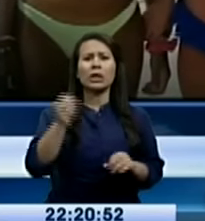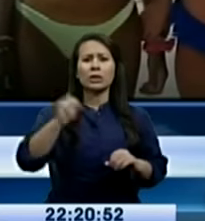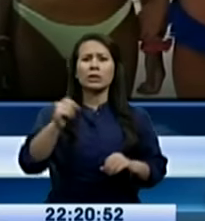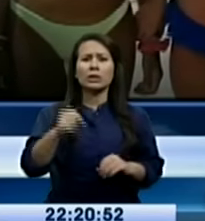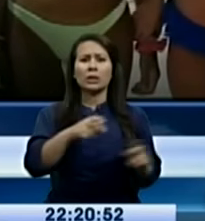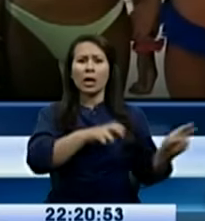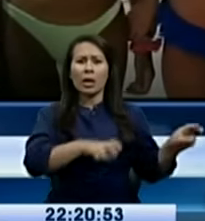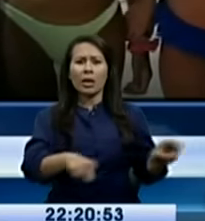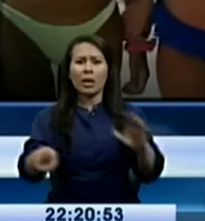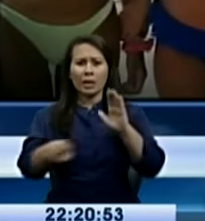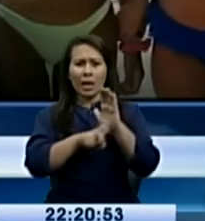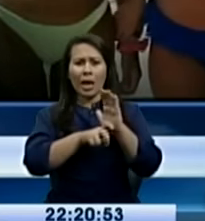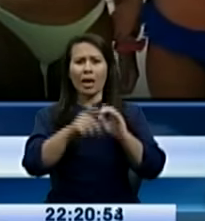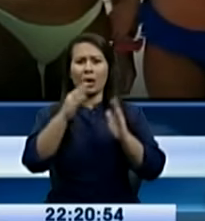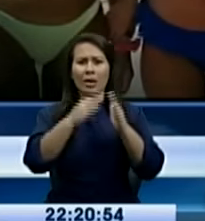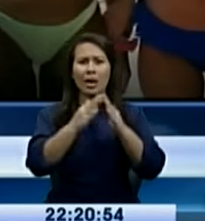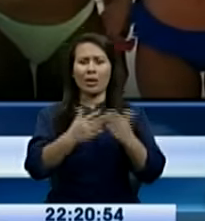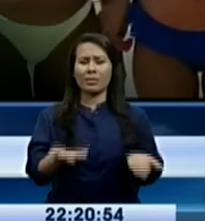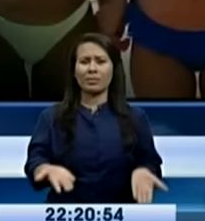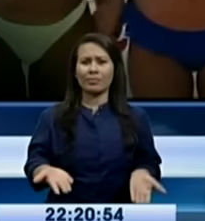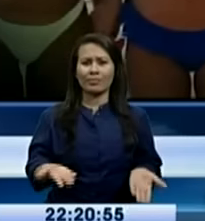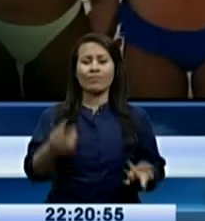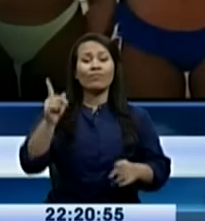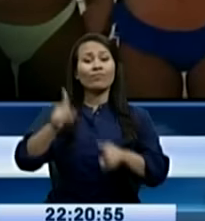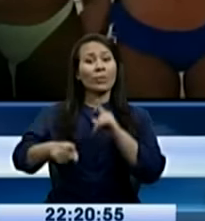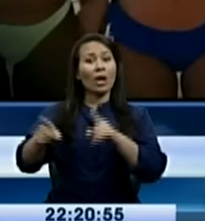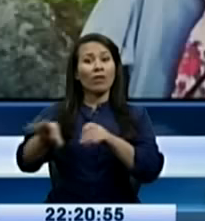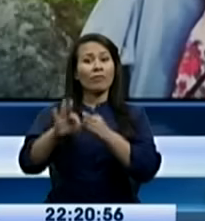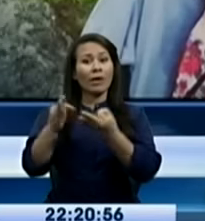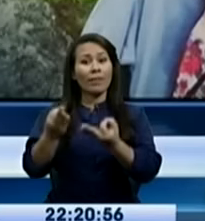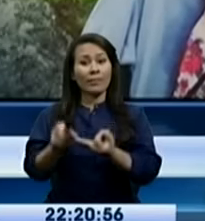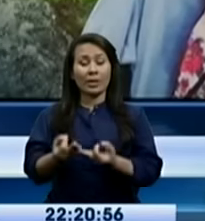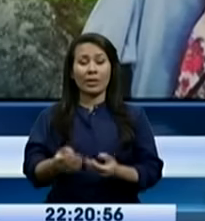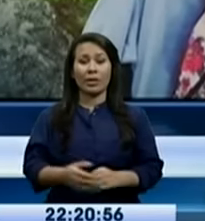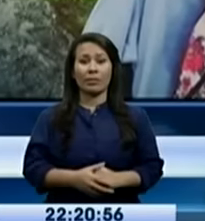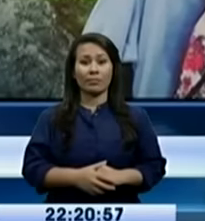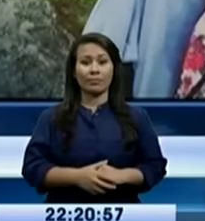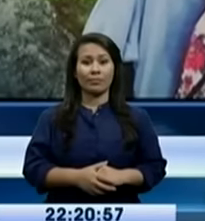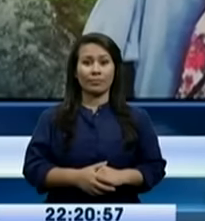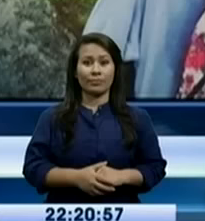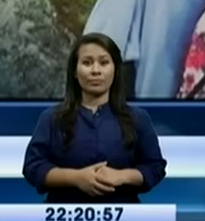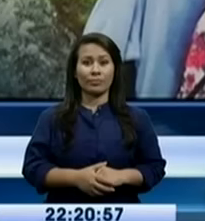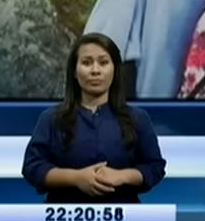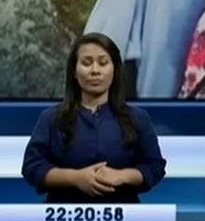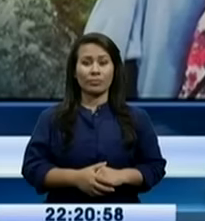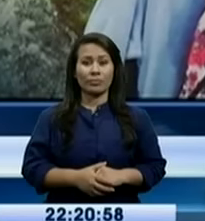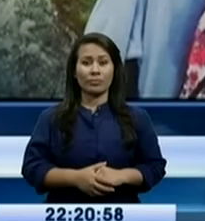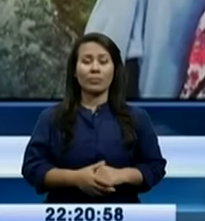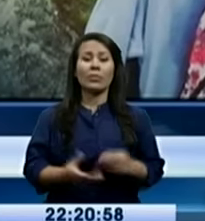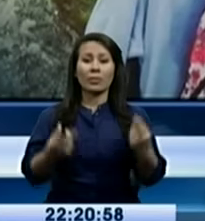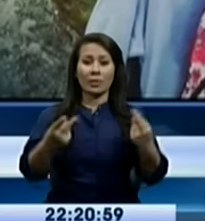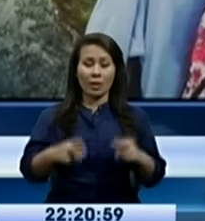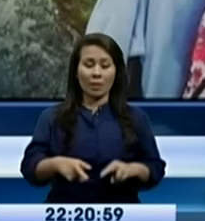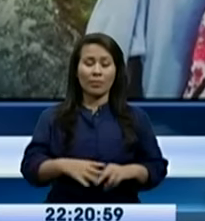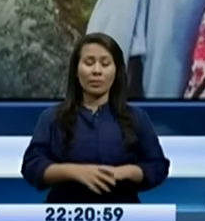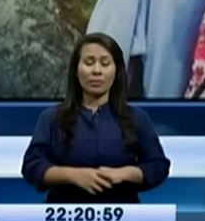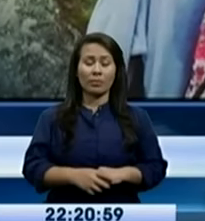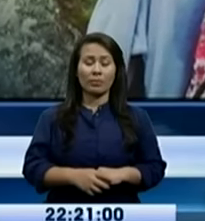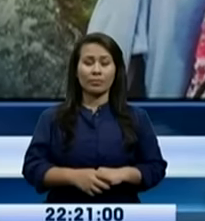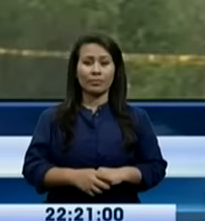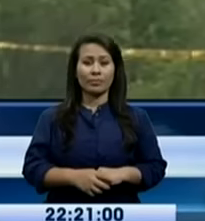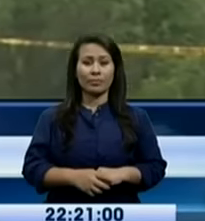sin dinero, algo de acuerdo a lo que dicen los familiares no había sido así, y de hecho también